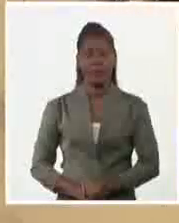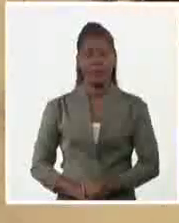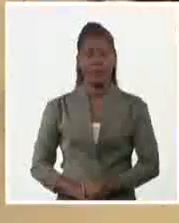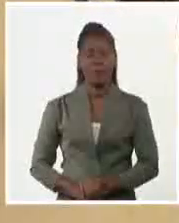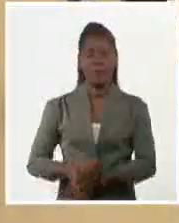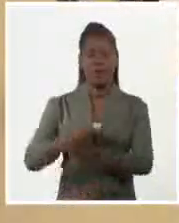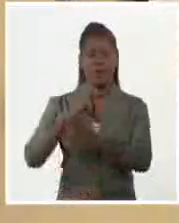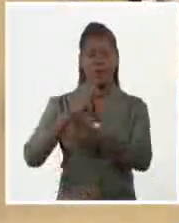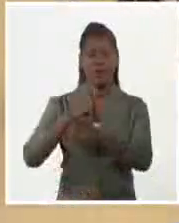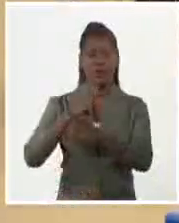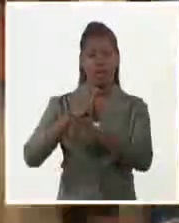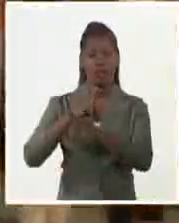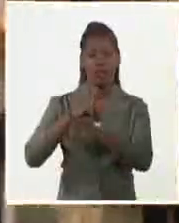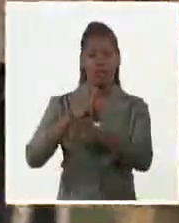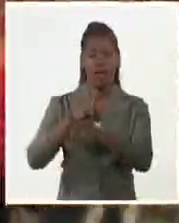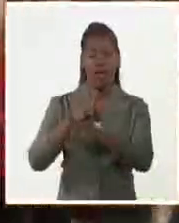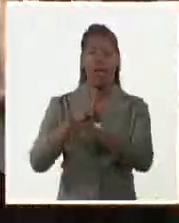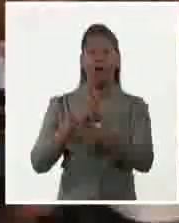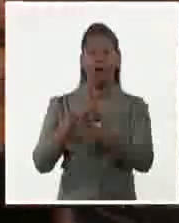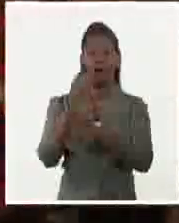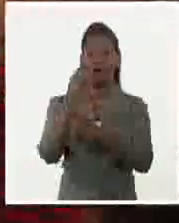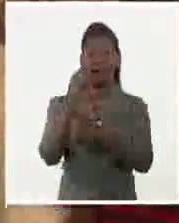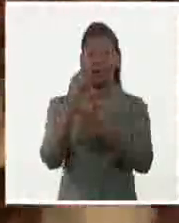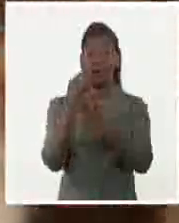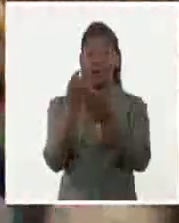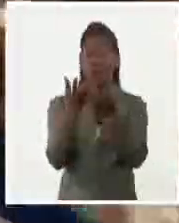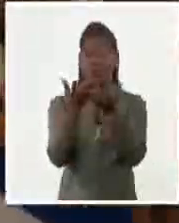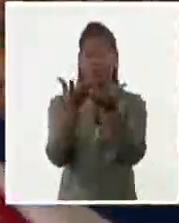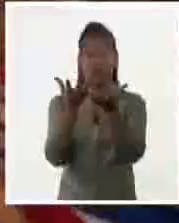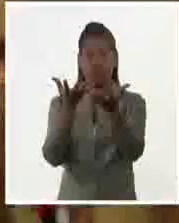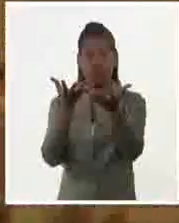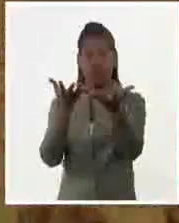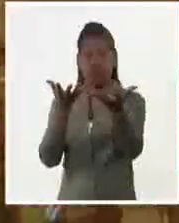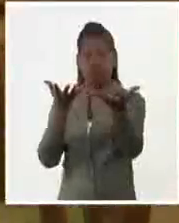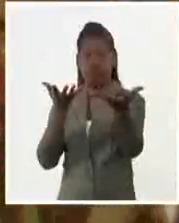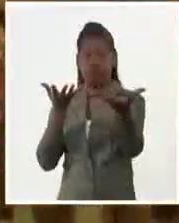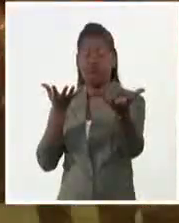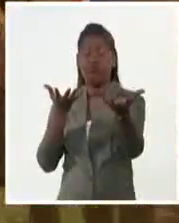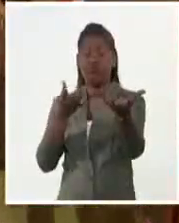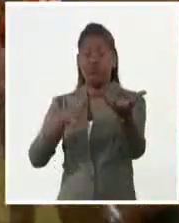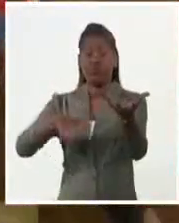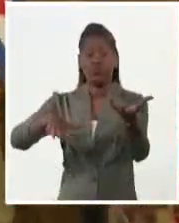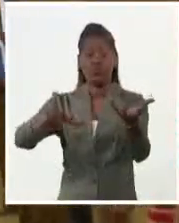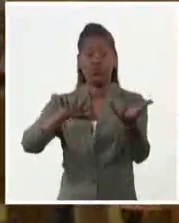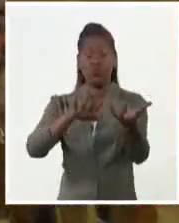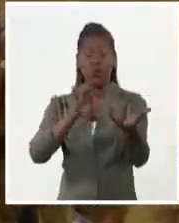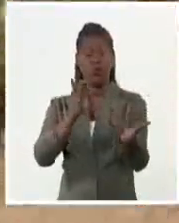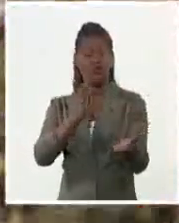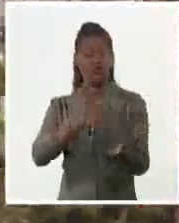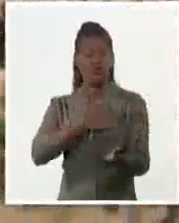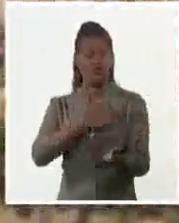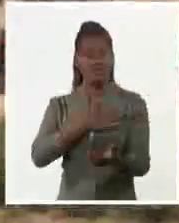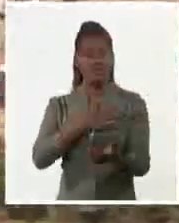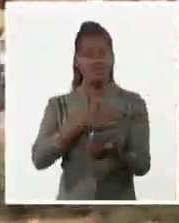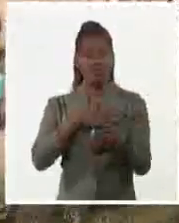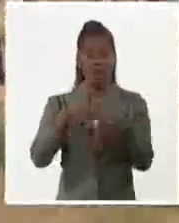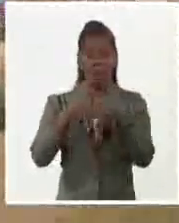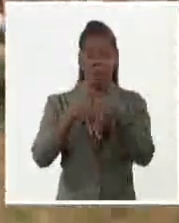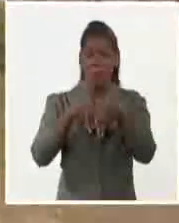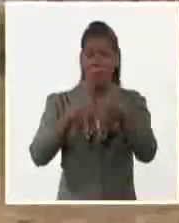Santiago desbordado, como nunca antes, con dolor y firmeza. El